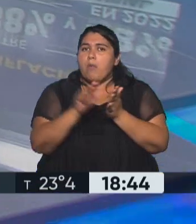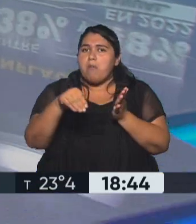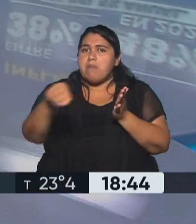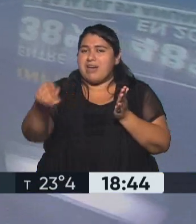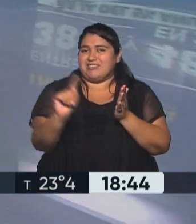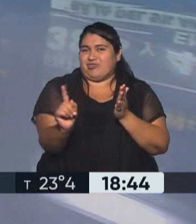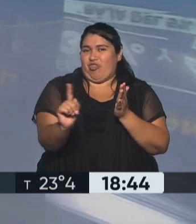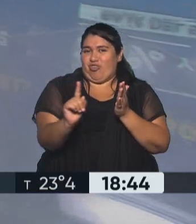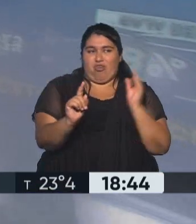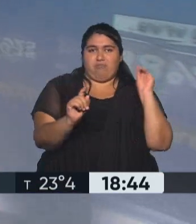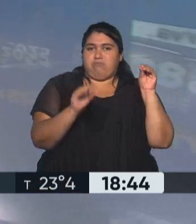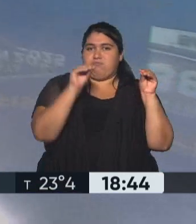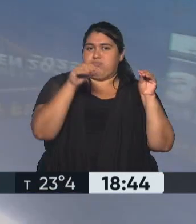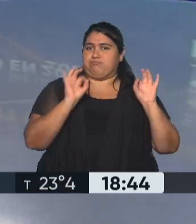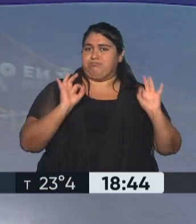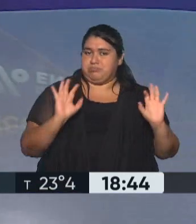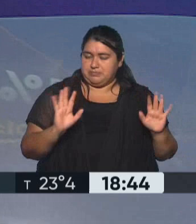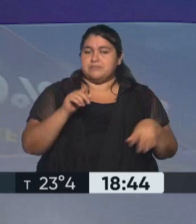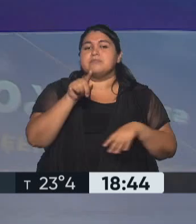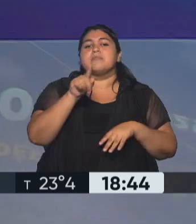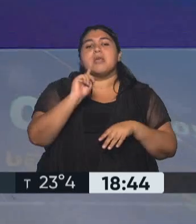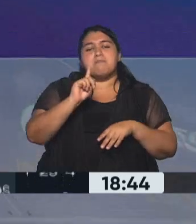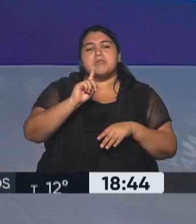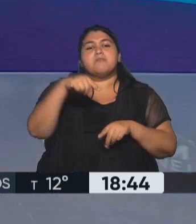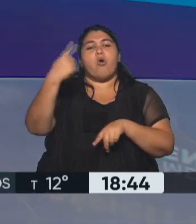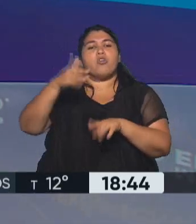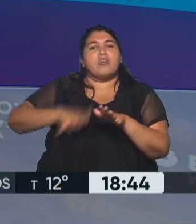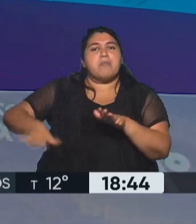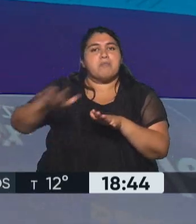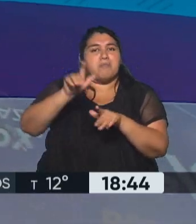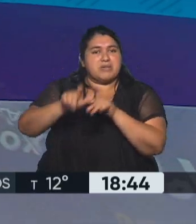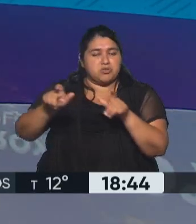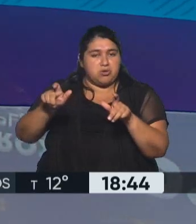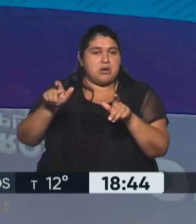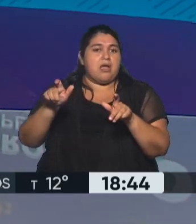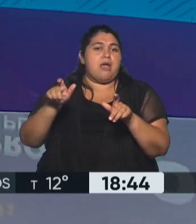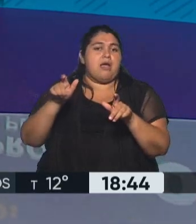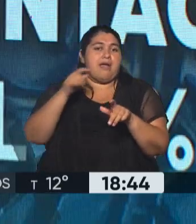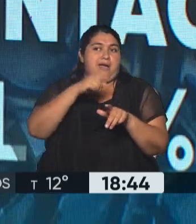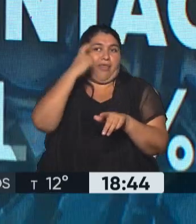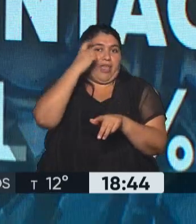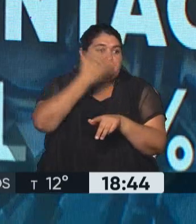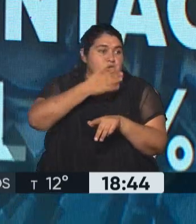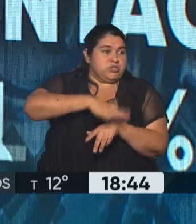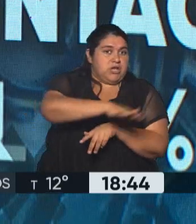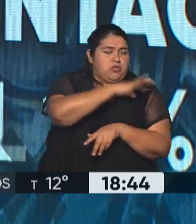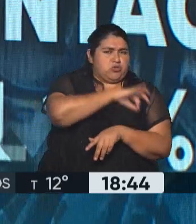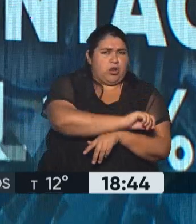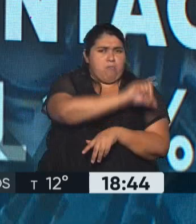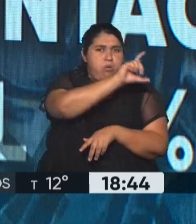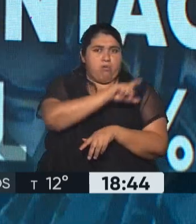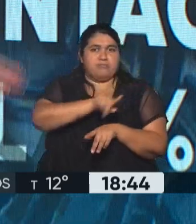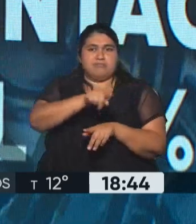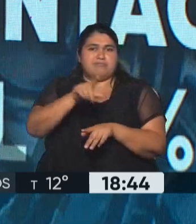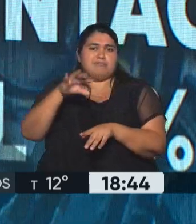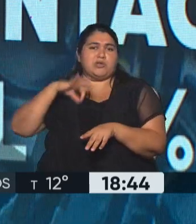incrementos, ¿sí? Algo similar, bueno, sucede con el resto de los usuarios, aquellos que no pertenecen al 10% de mayores ingresos de la población,